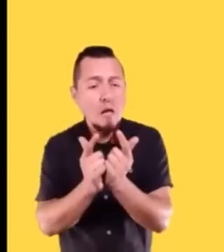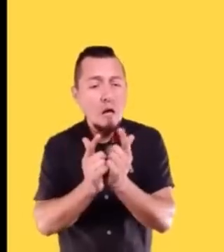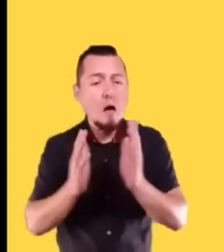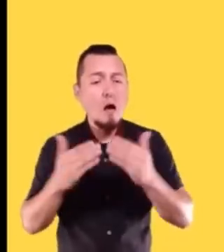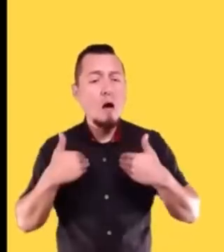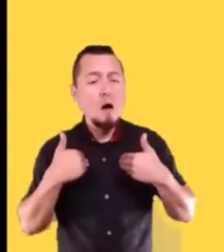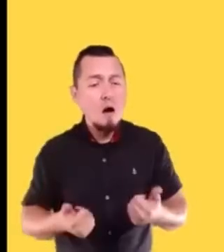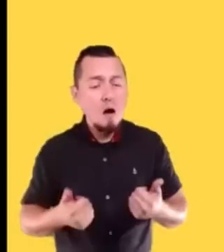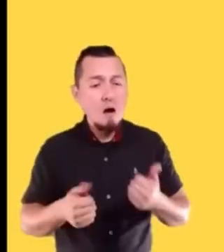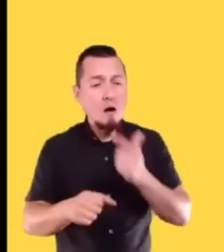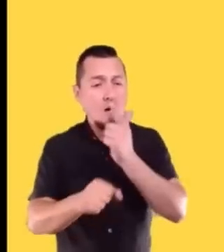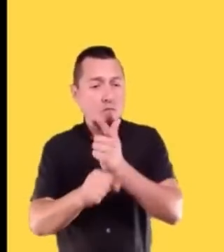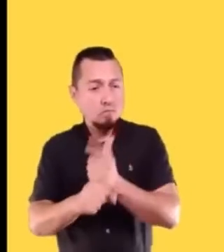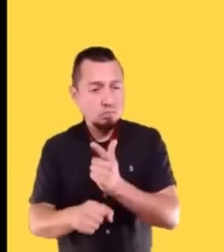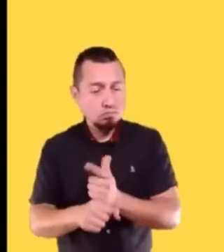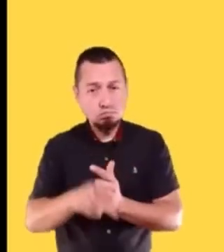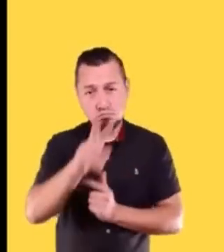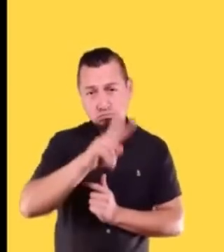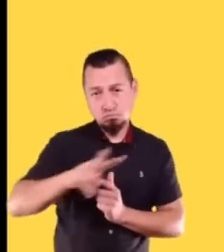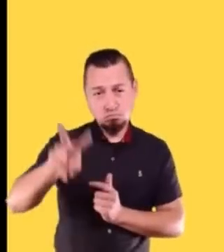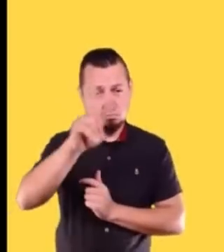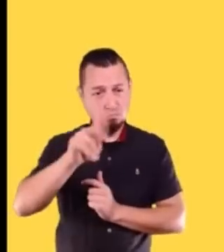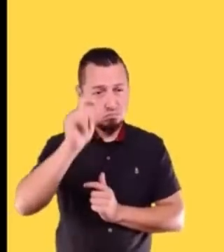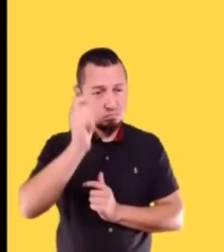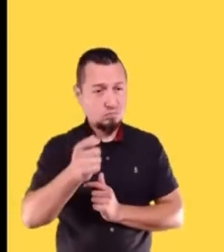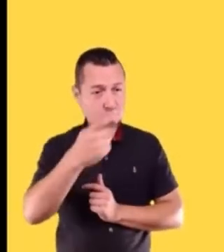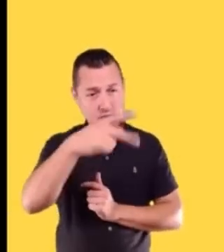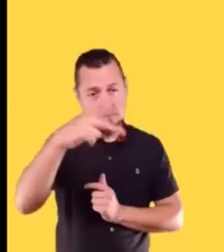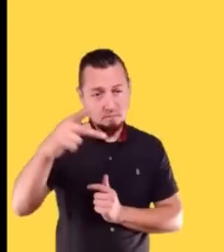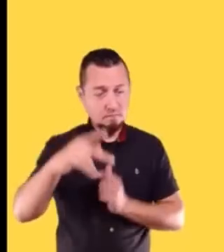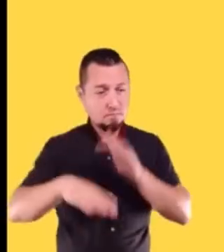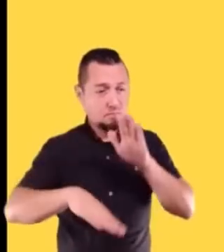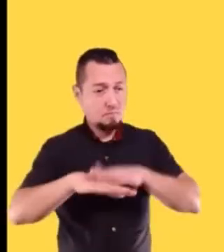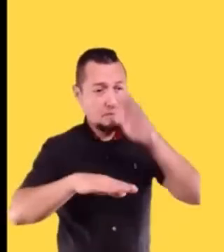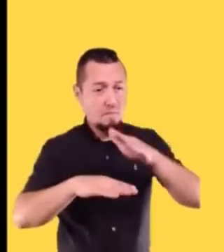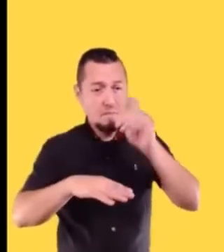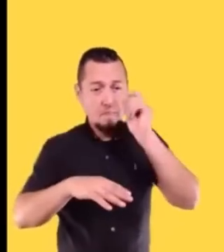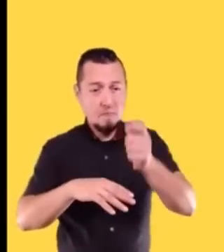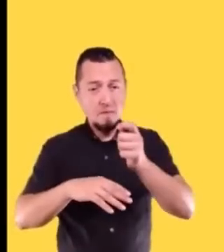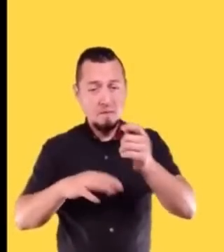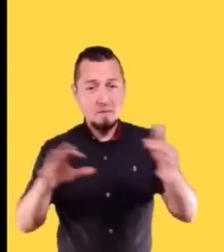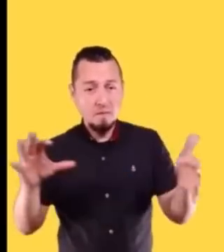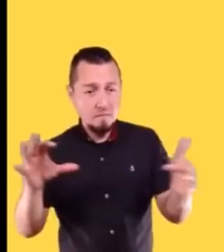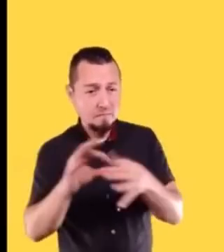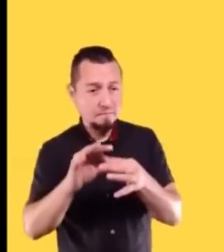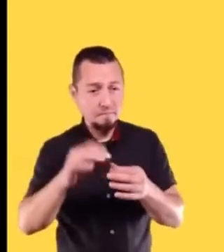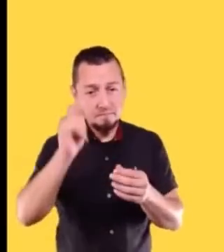didáctica, que fíjense que esto nada menos y nada más nos ha colocado como en un liderazgo